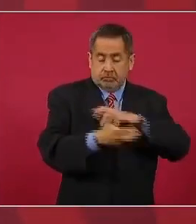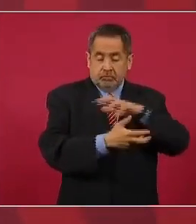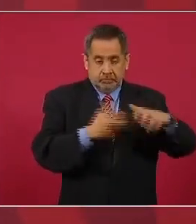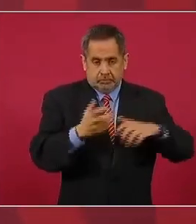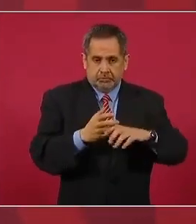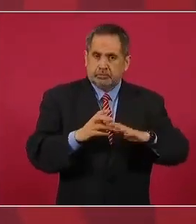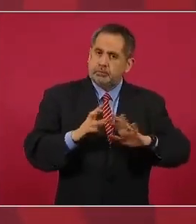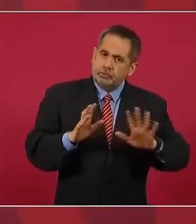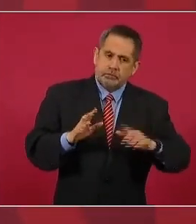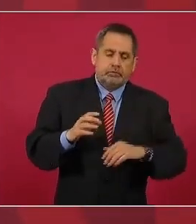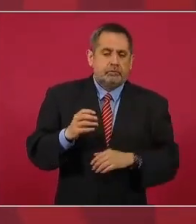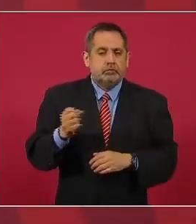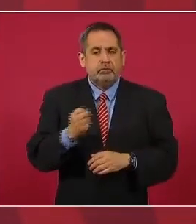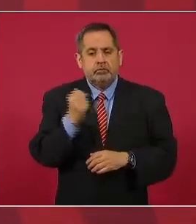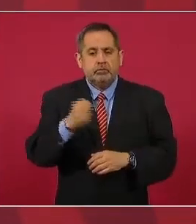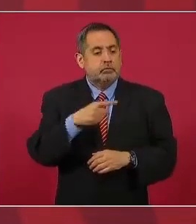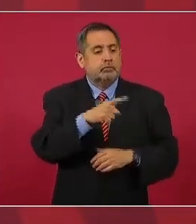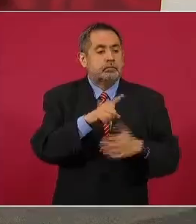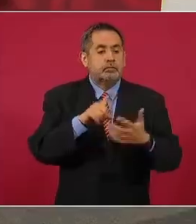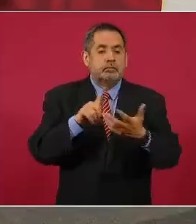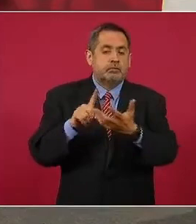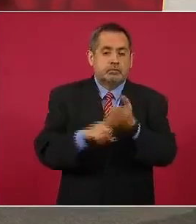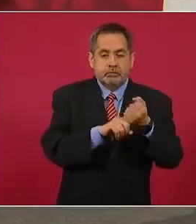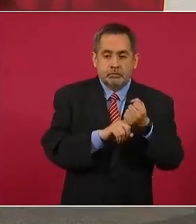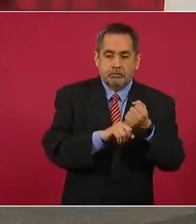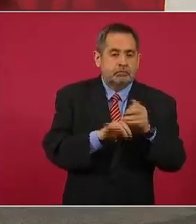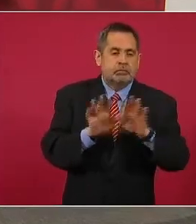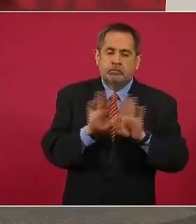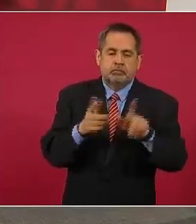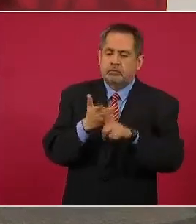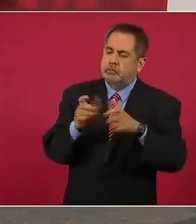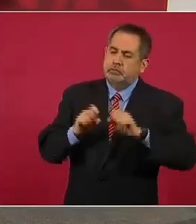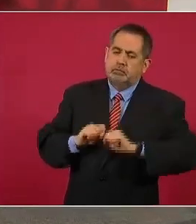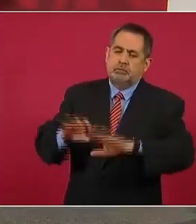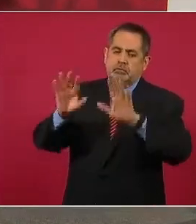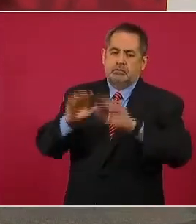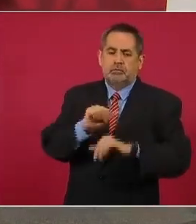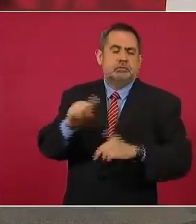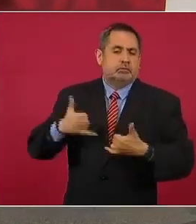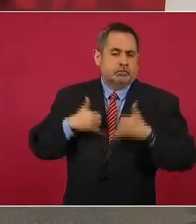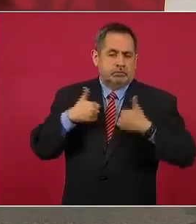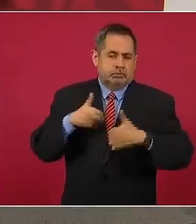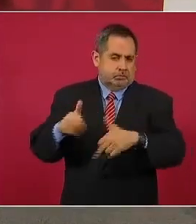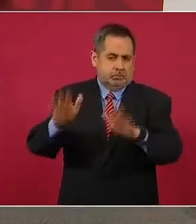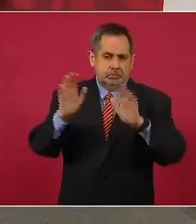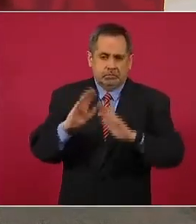Afortunadamente ya liberaron a los jóvenes